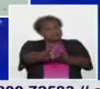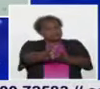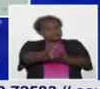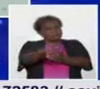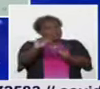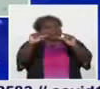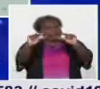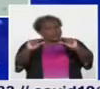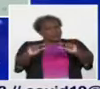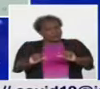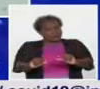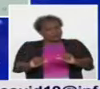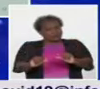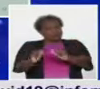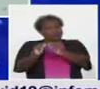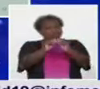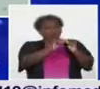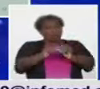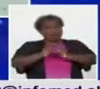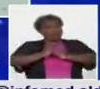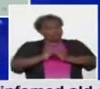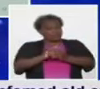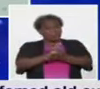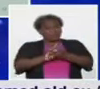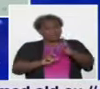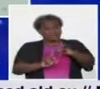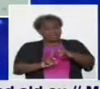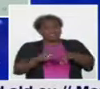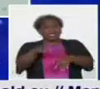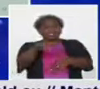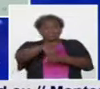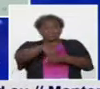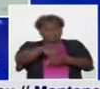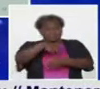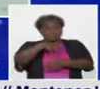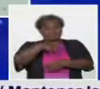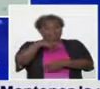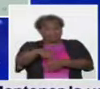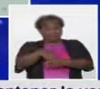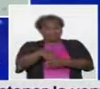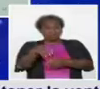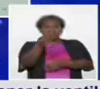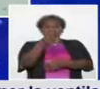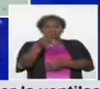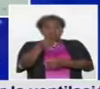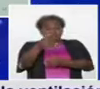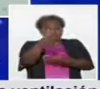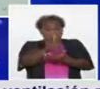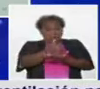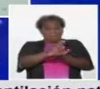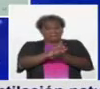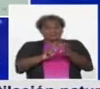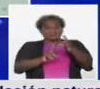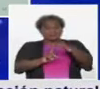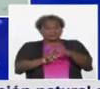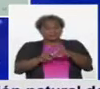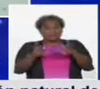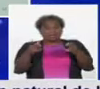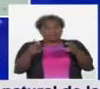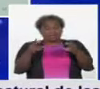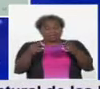esta transmisión tan fuerte que presentó la provincia y todavía tiene. En el municipio Matanzas y Cárdenas, las cifras mayores